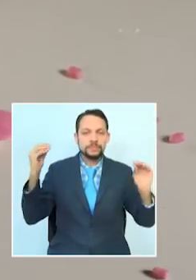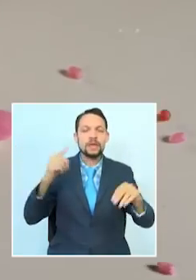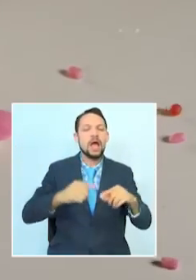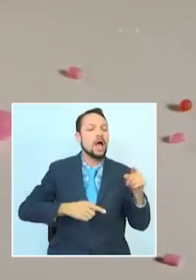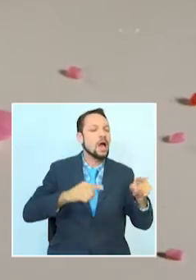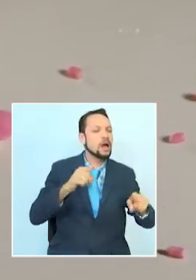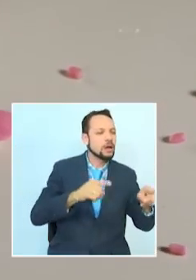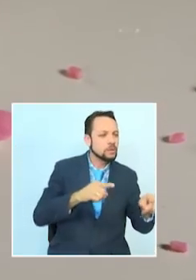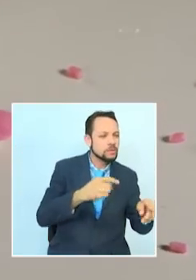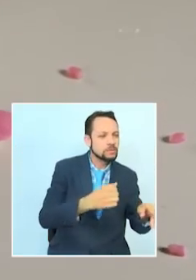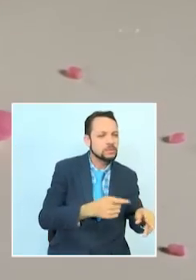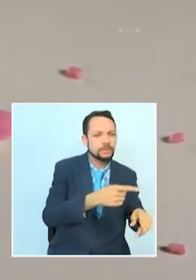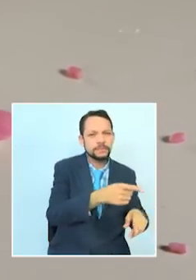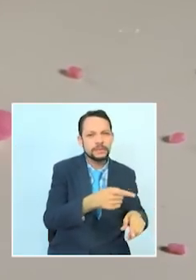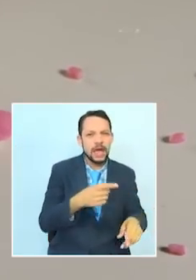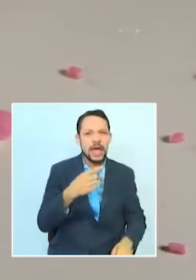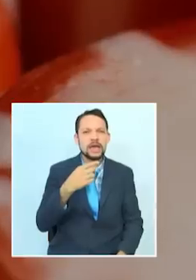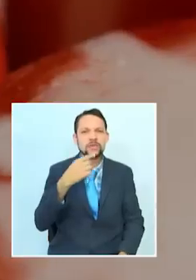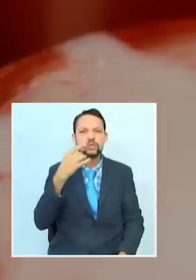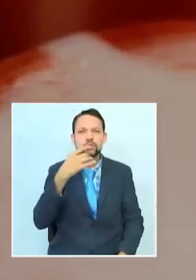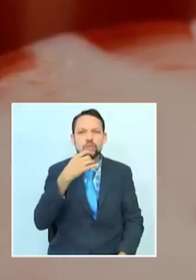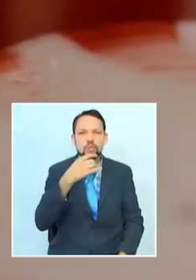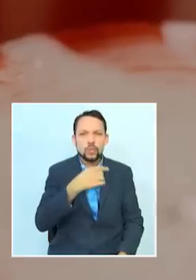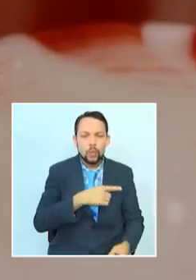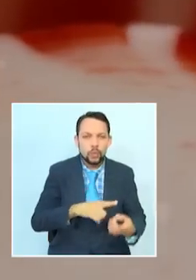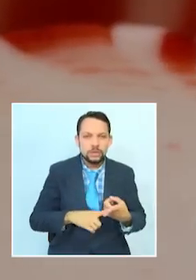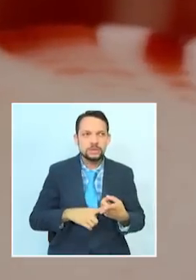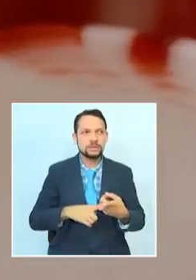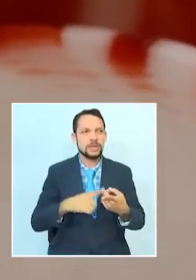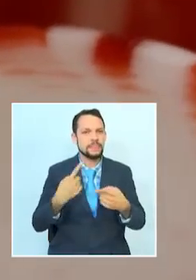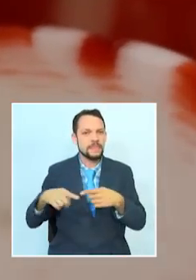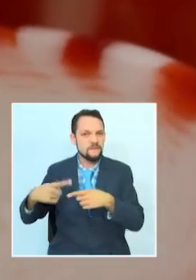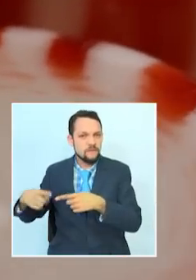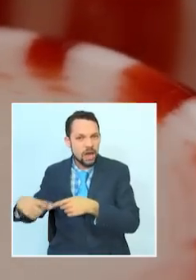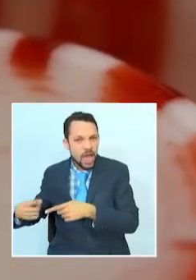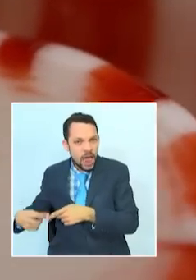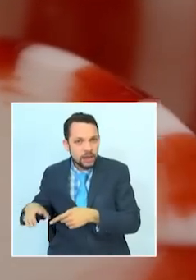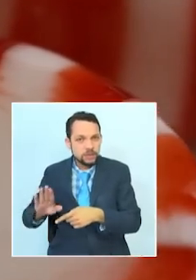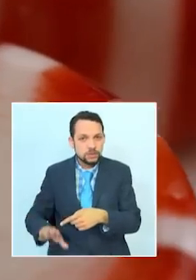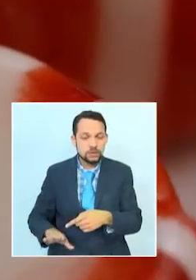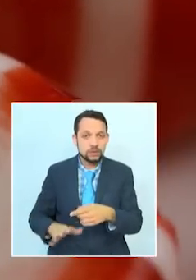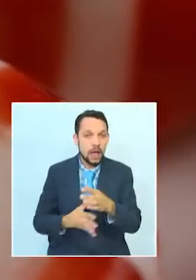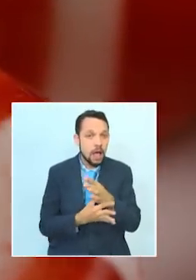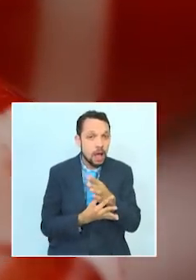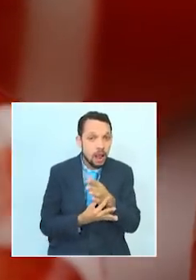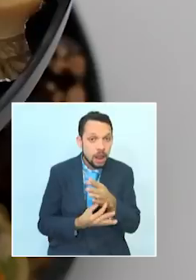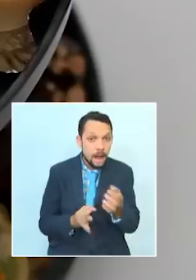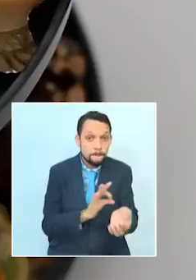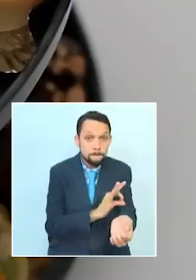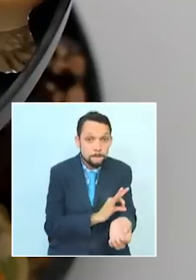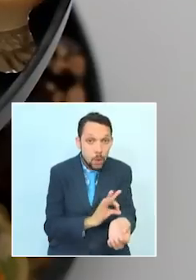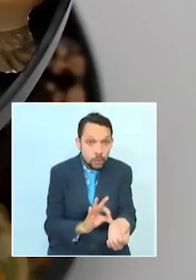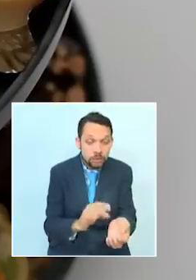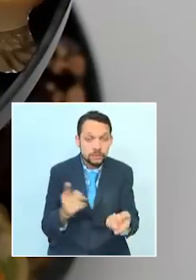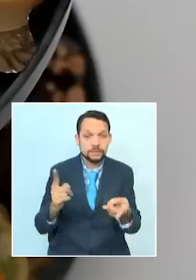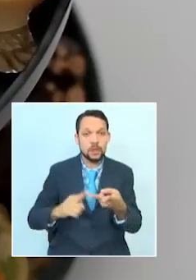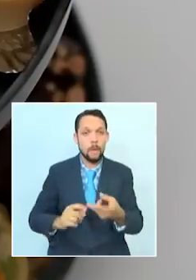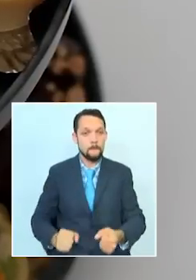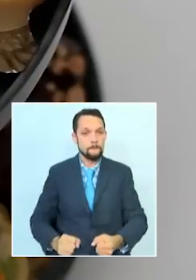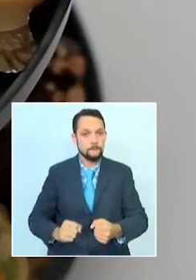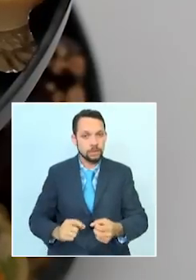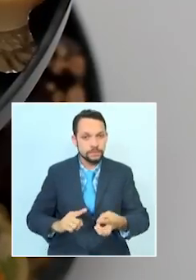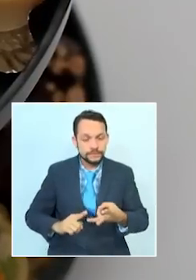podemos encontrar el azúcar refinada y todos sus productos pues no tiene grasas ni proteínas tampoco minerales o